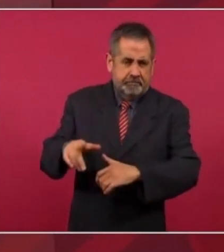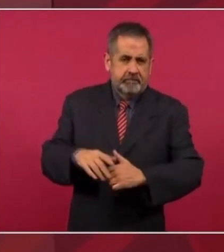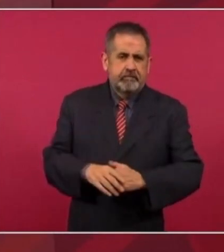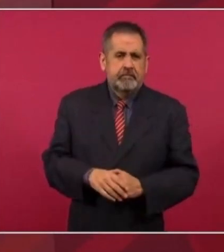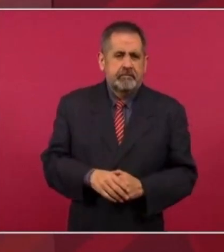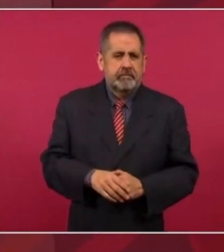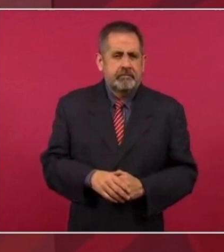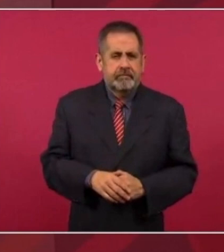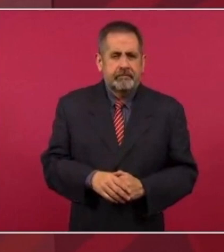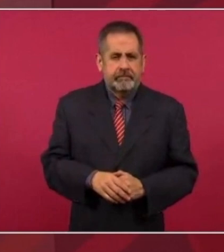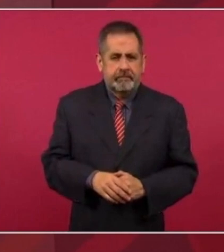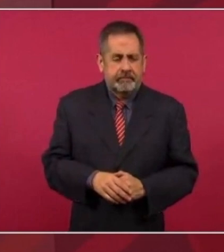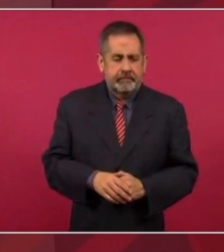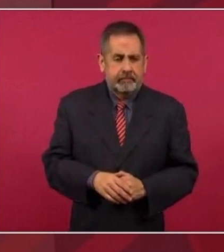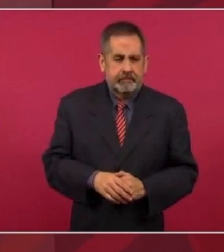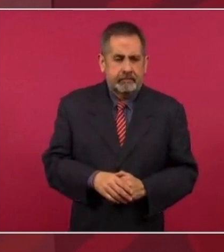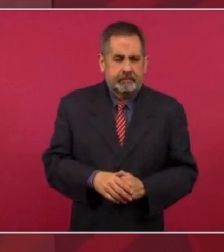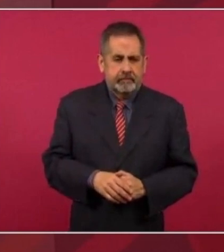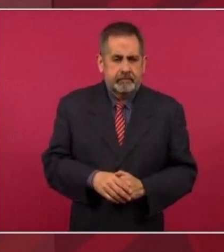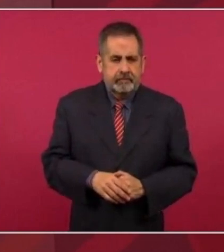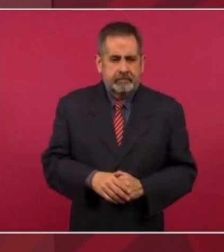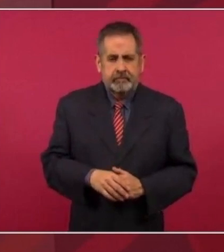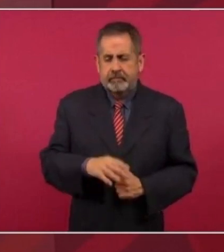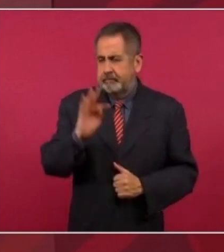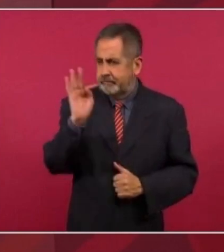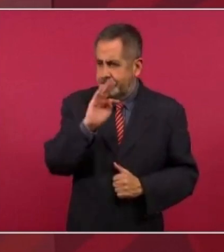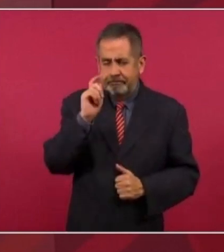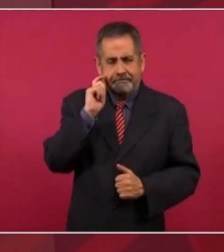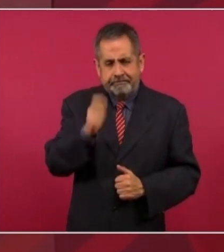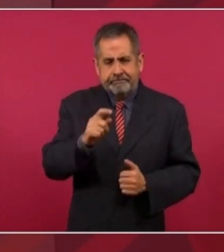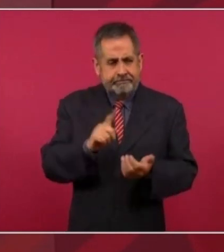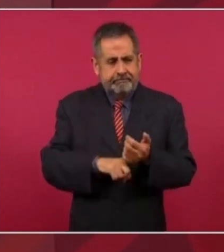que si se trata